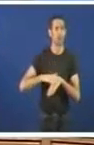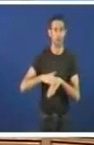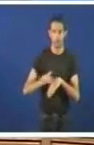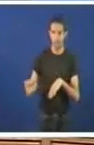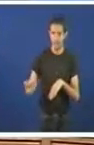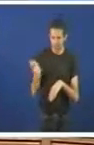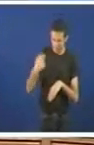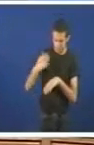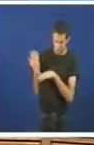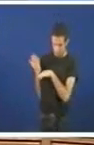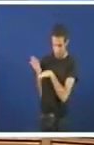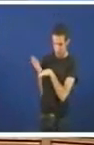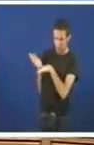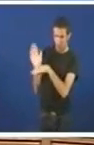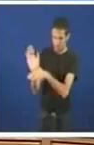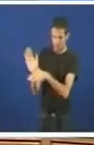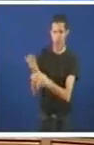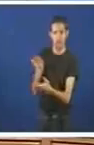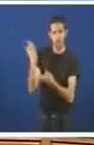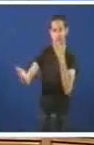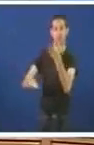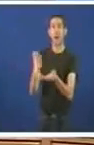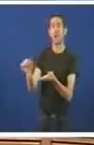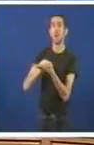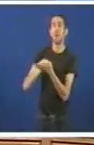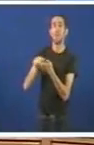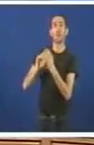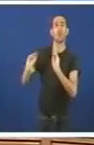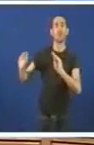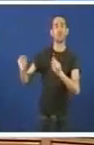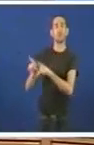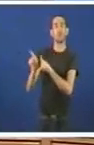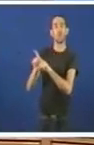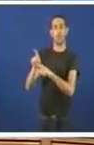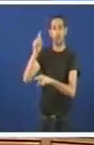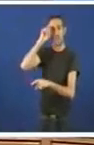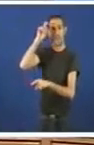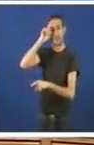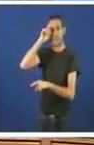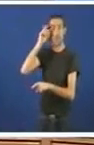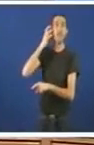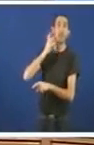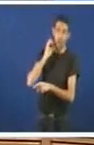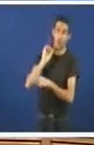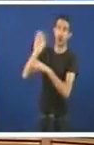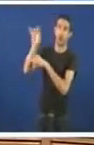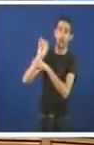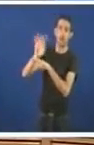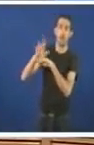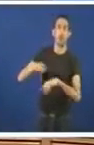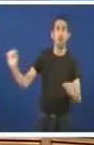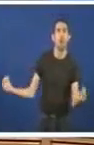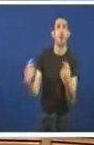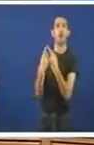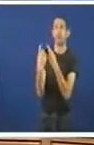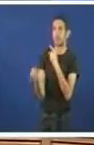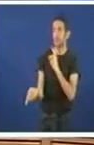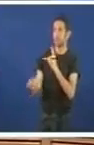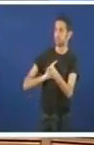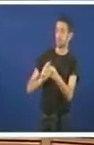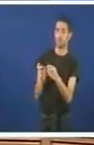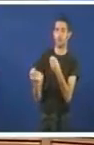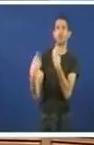O que tiña eran borradores do señor Zapatero e borradores do goberno Rajoy e ningún deles lle valía. Vaya rematando, ten por favor. Unha notificación, señoría.